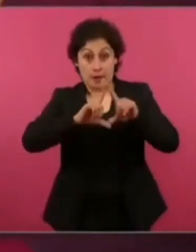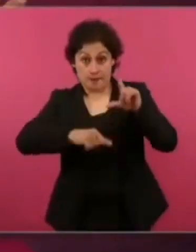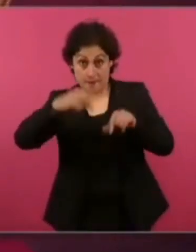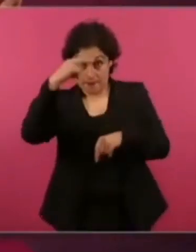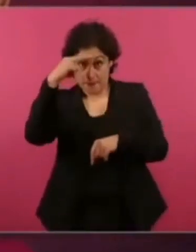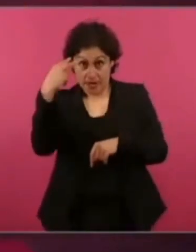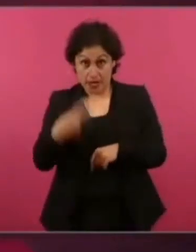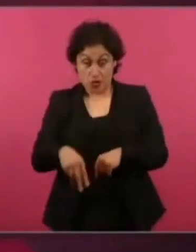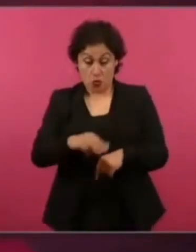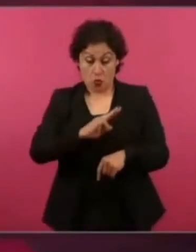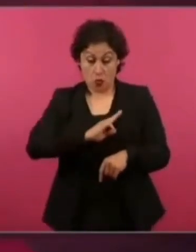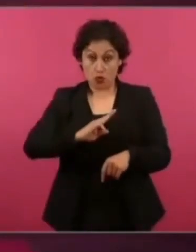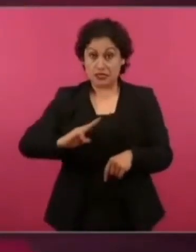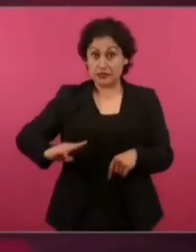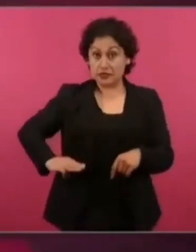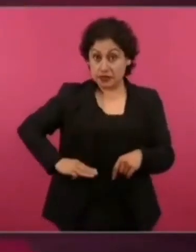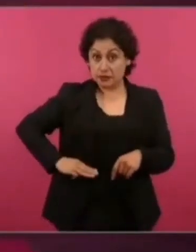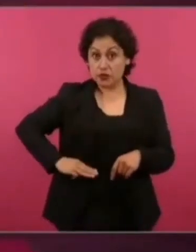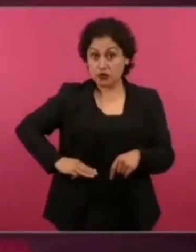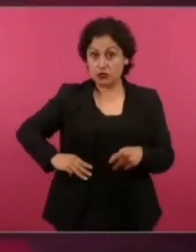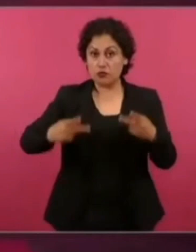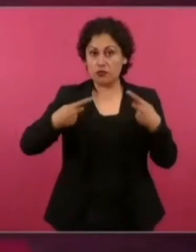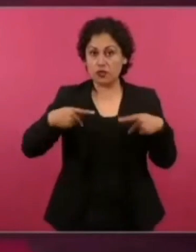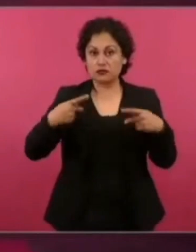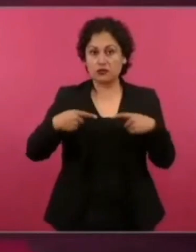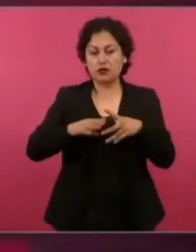en el periodo neoliberal.